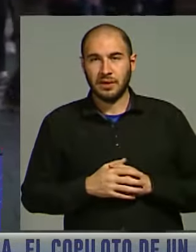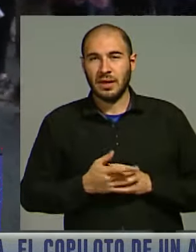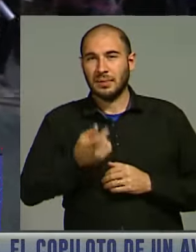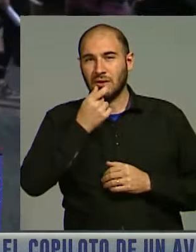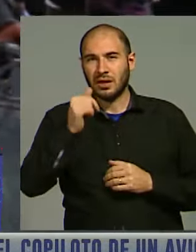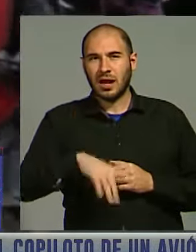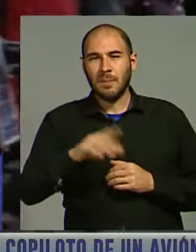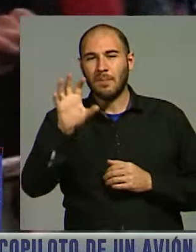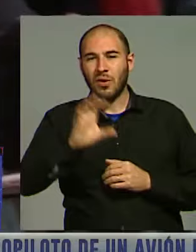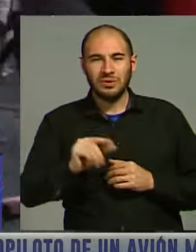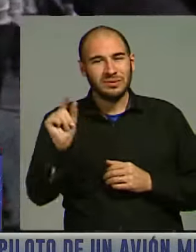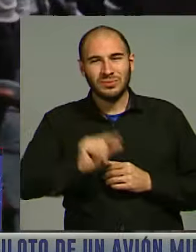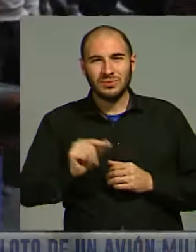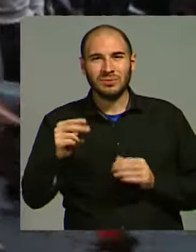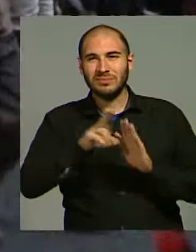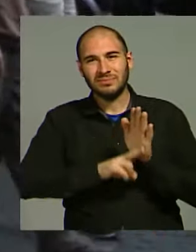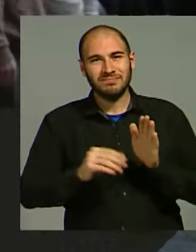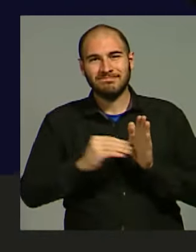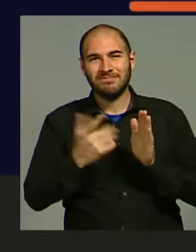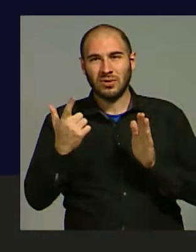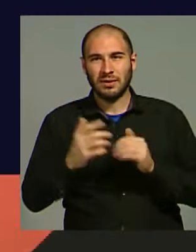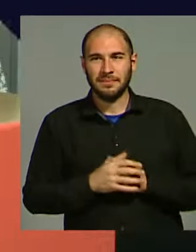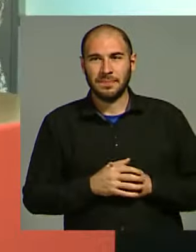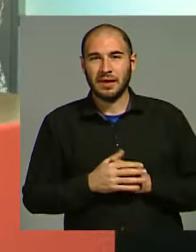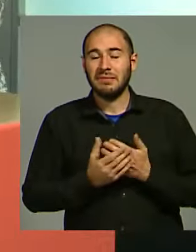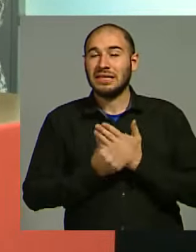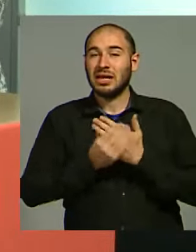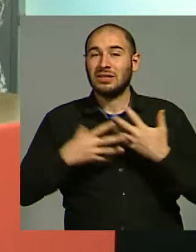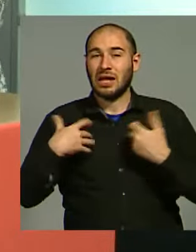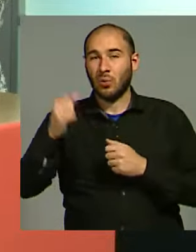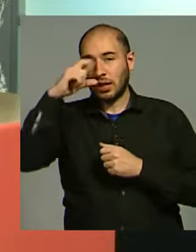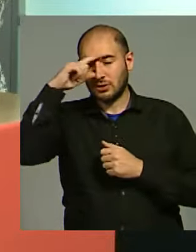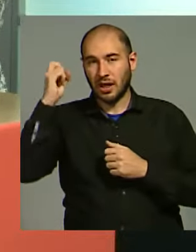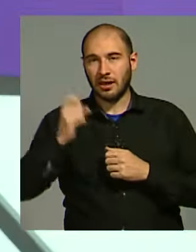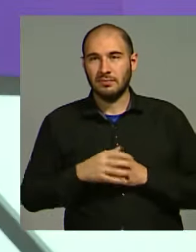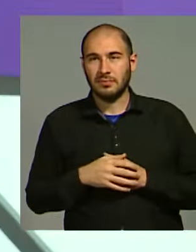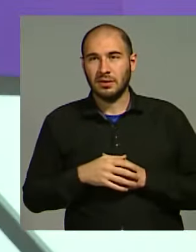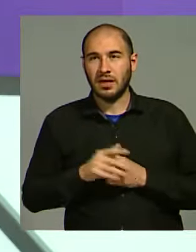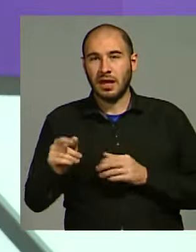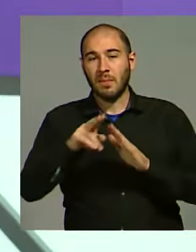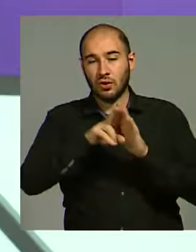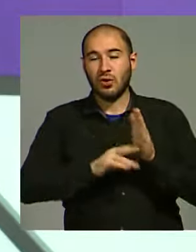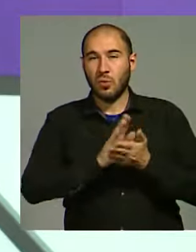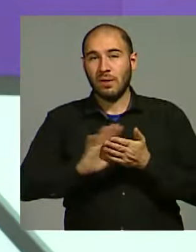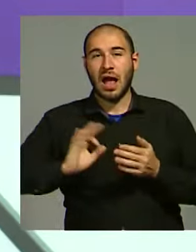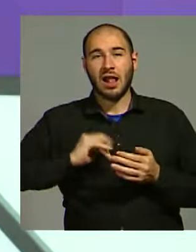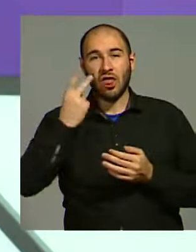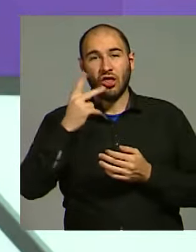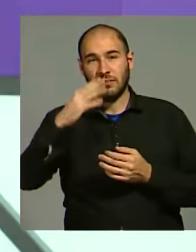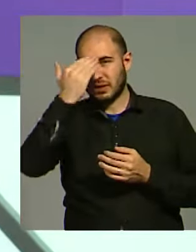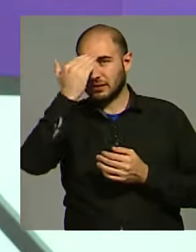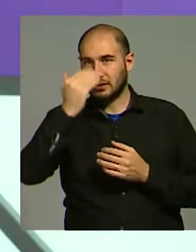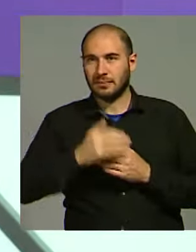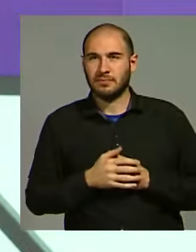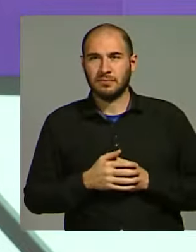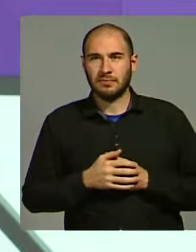es una de las pocas provincias que no aplica este protocolo. El Ministerio de Salud de la Nación hizo un nuevo protocolo en el año 2015. Sí.